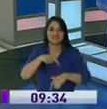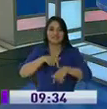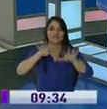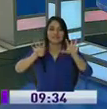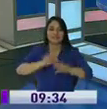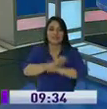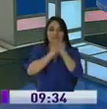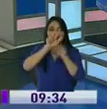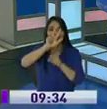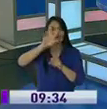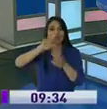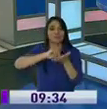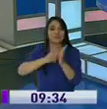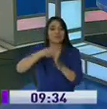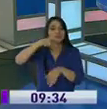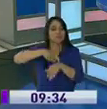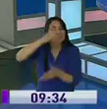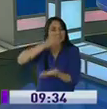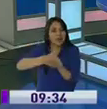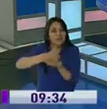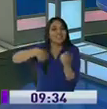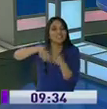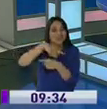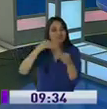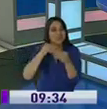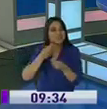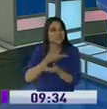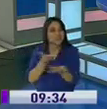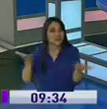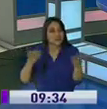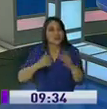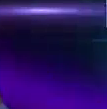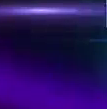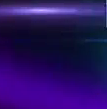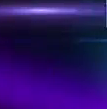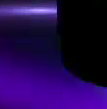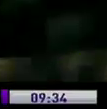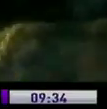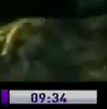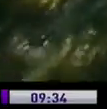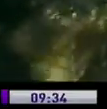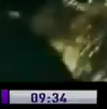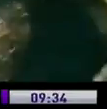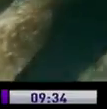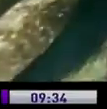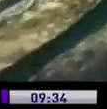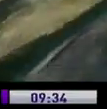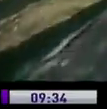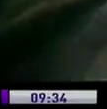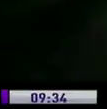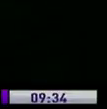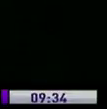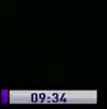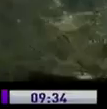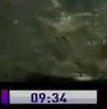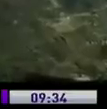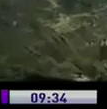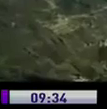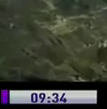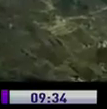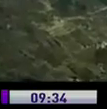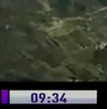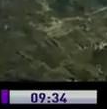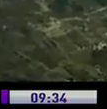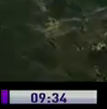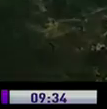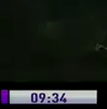34 minutos, una pausa cortita y regresamos con el mundo del espectáculo. Entre estos les vamos a contar lo nuevo del cine. Y es que comenzó